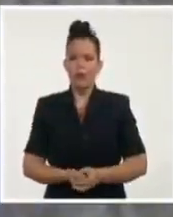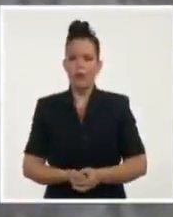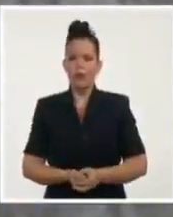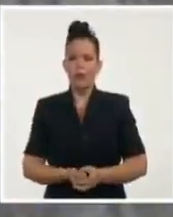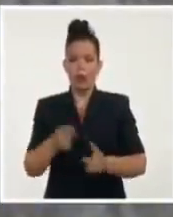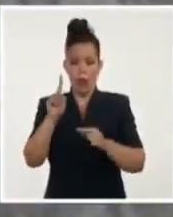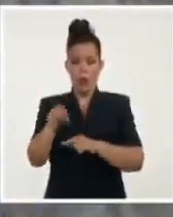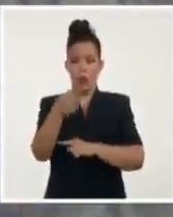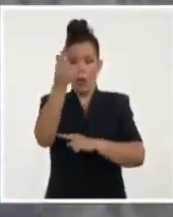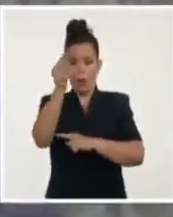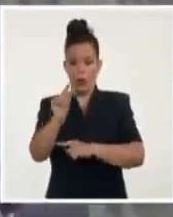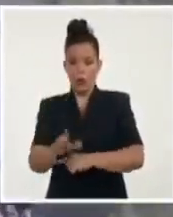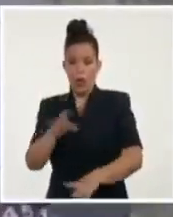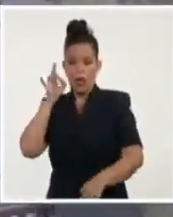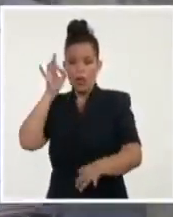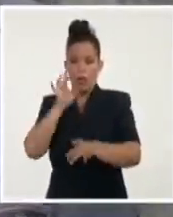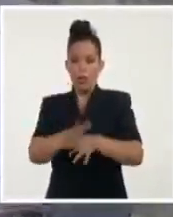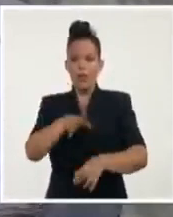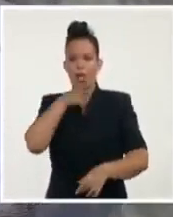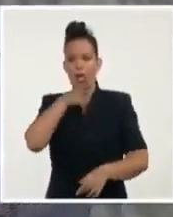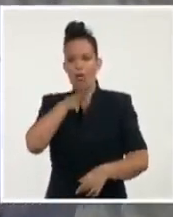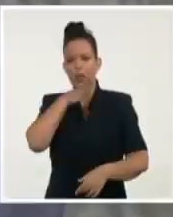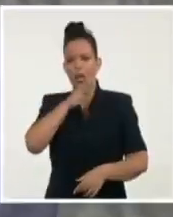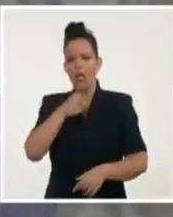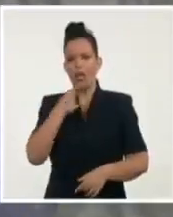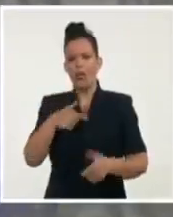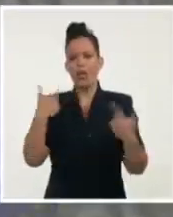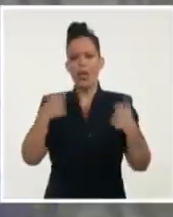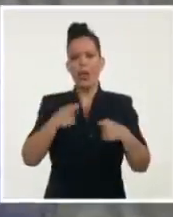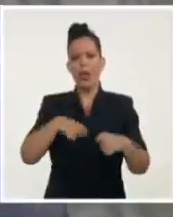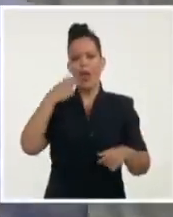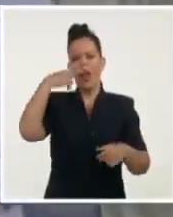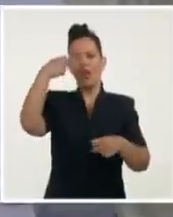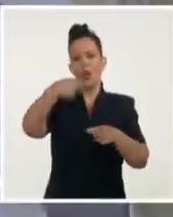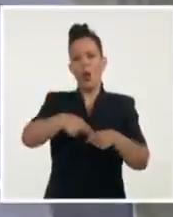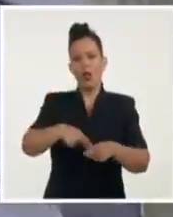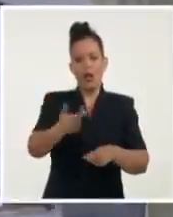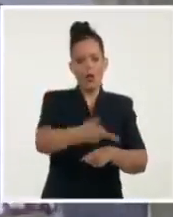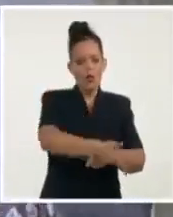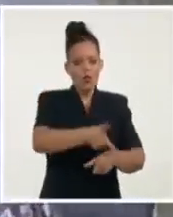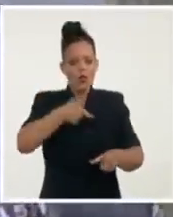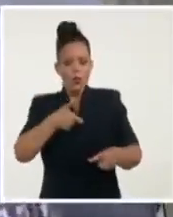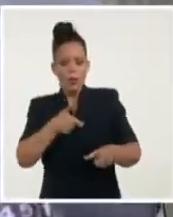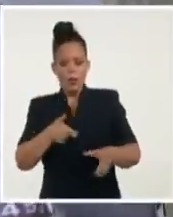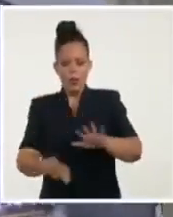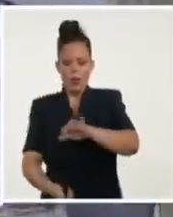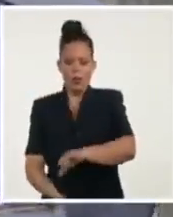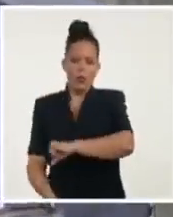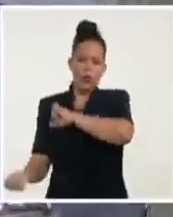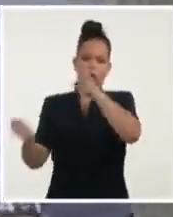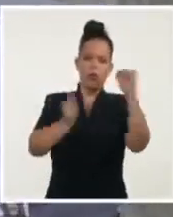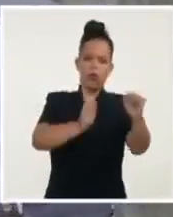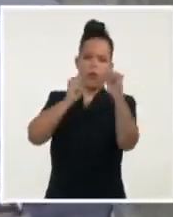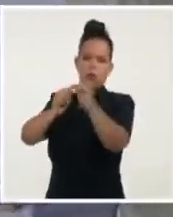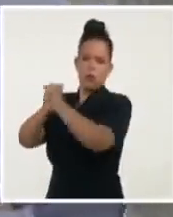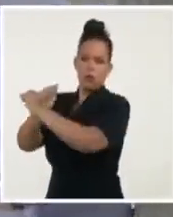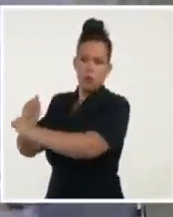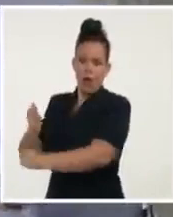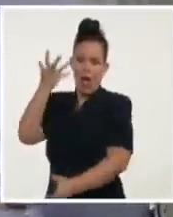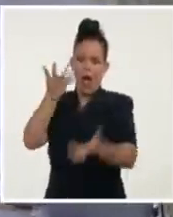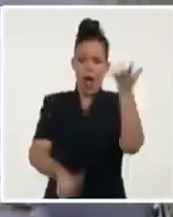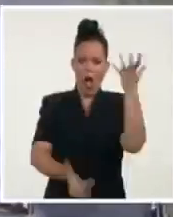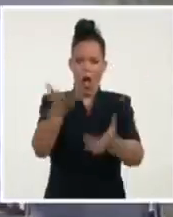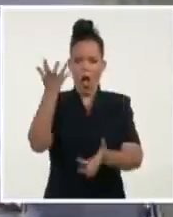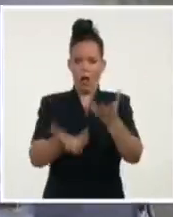a vociferar que le sacaron la gasolina para darnos candela al Consejo de la Policía con nosotros adentro, conociendo ellos que existía,